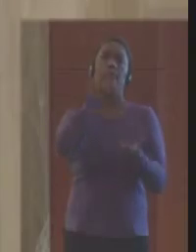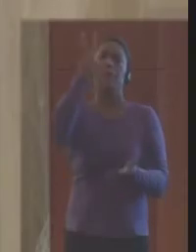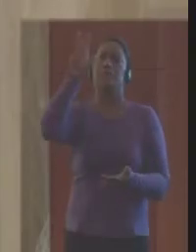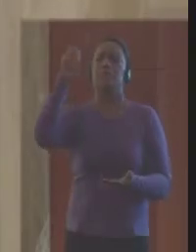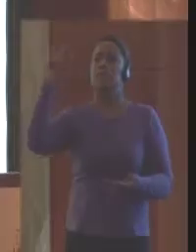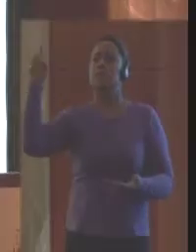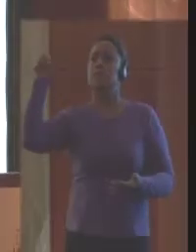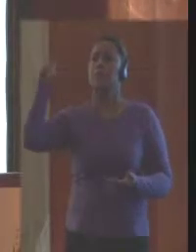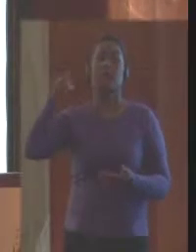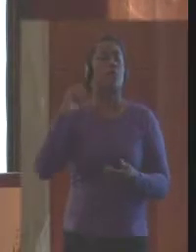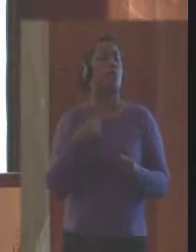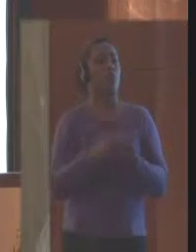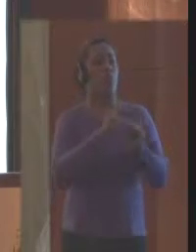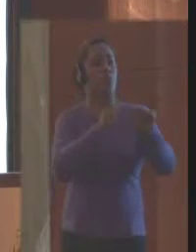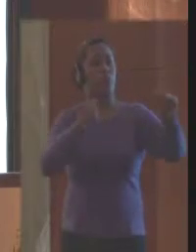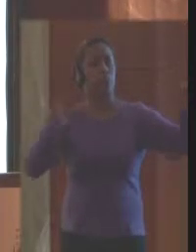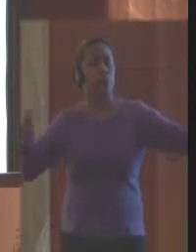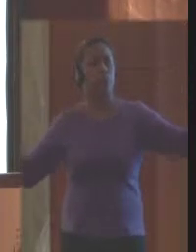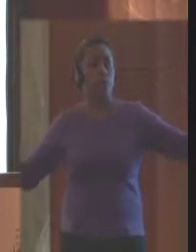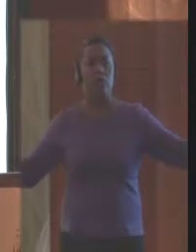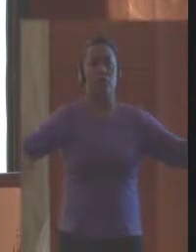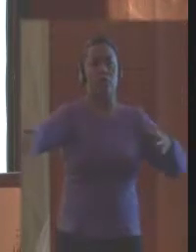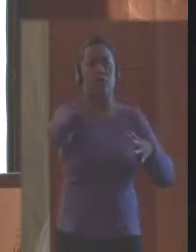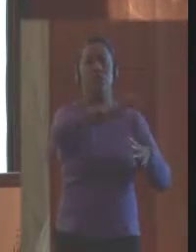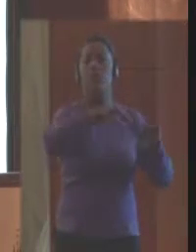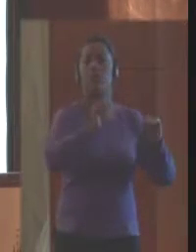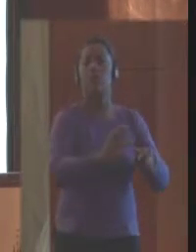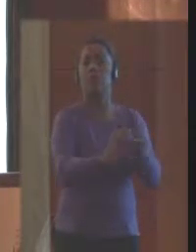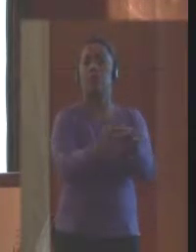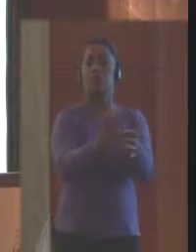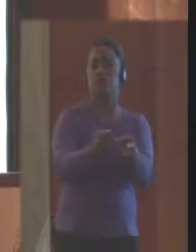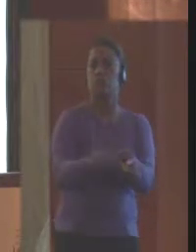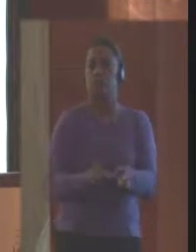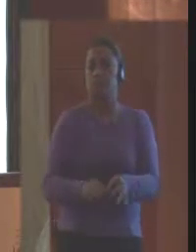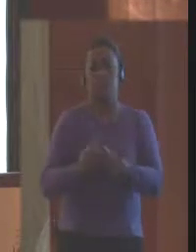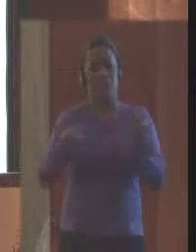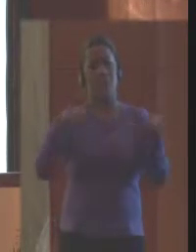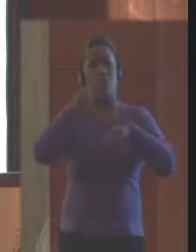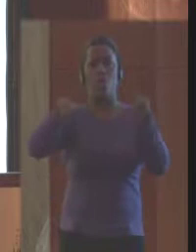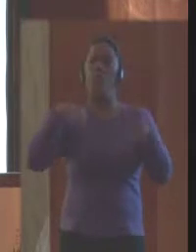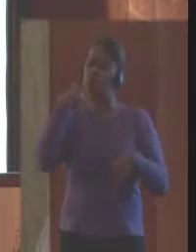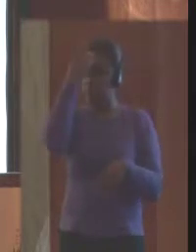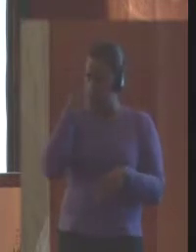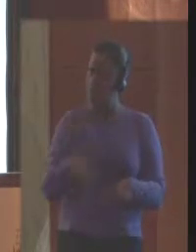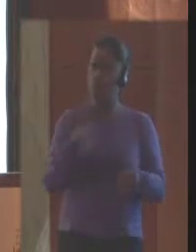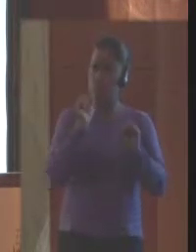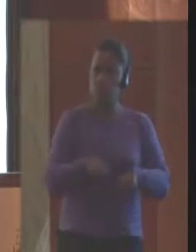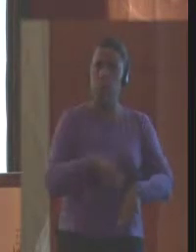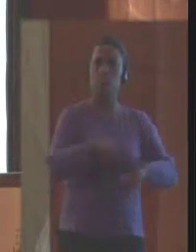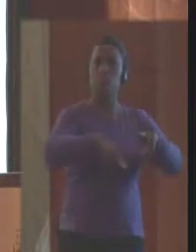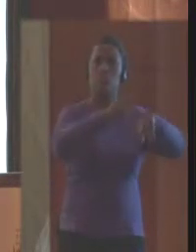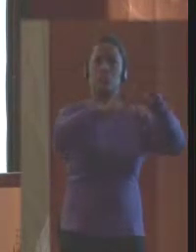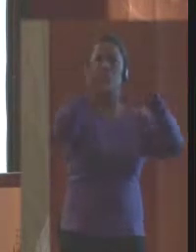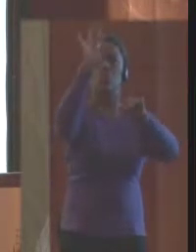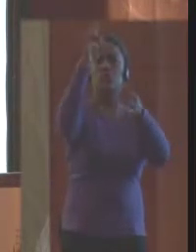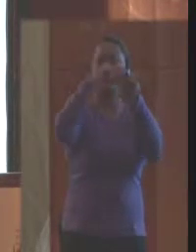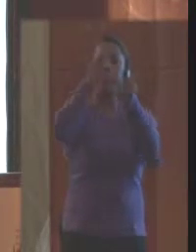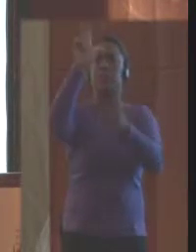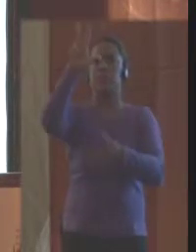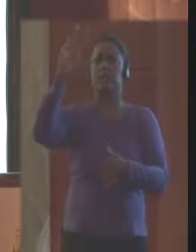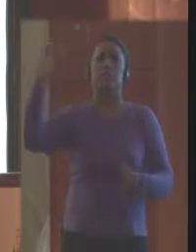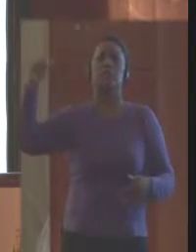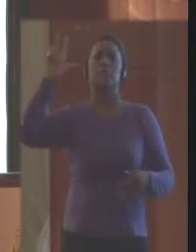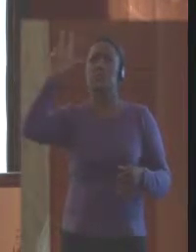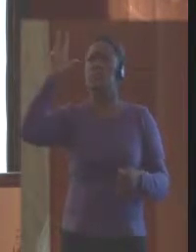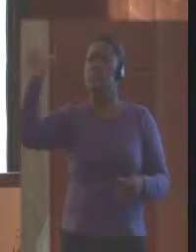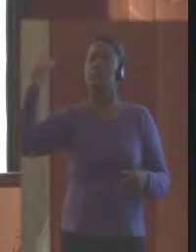1.322 hectáreas que se podían desarrollar. Muchos acá dirán, no, la decisión es construir. Podemos tener 8.573